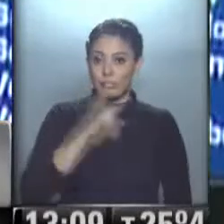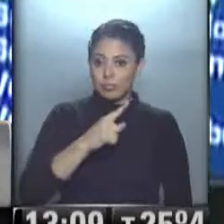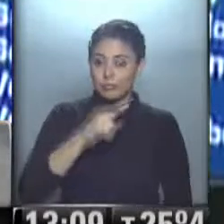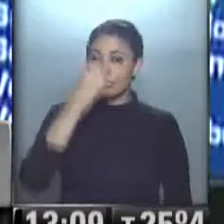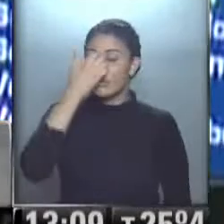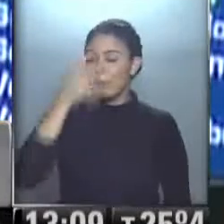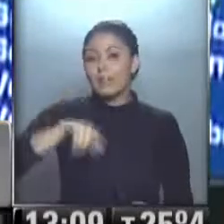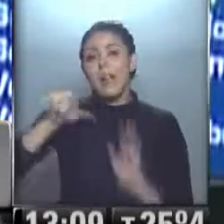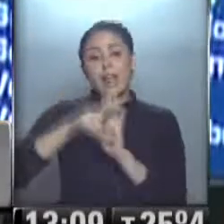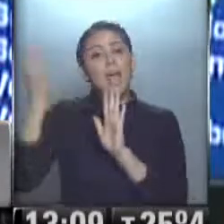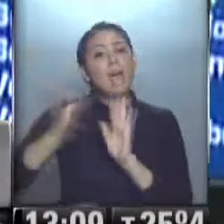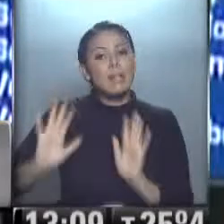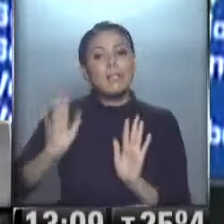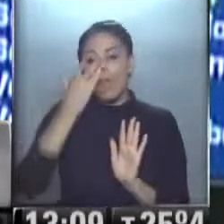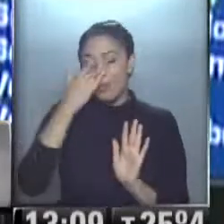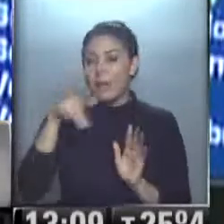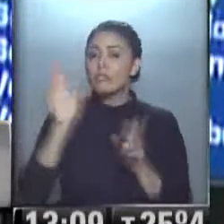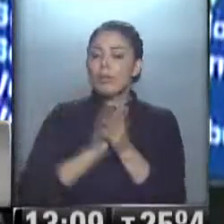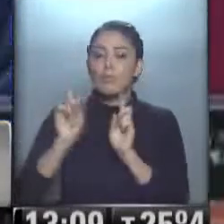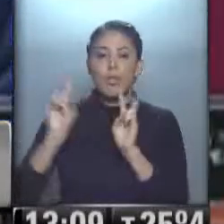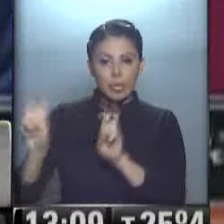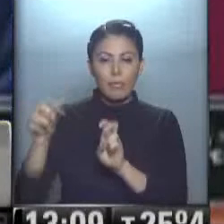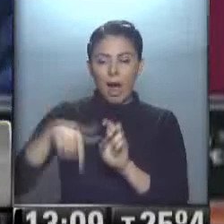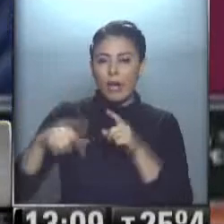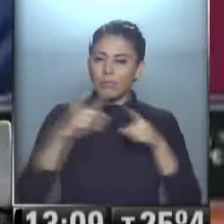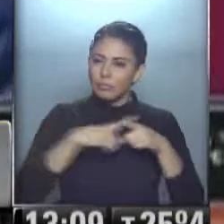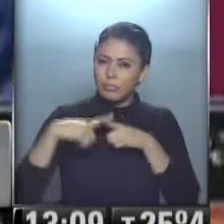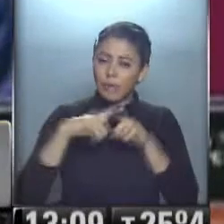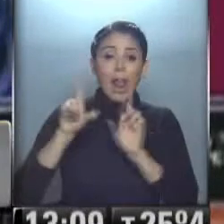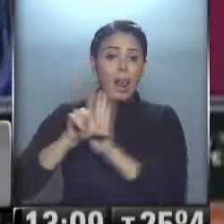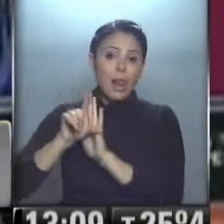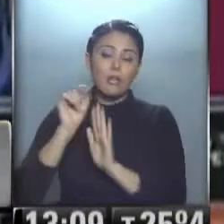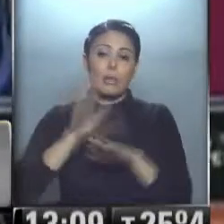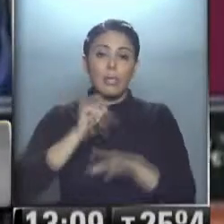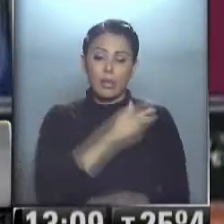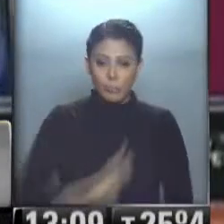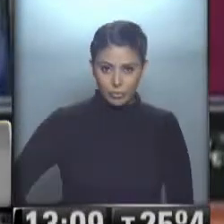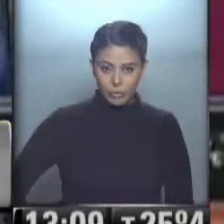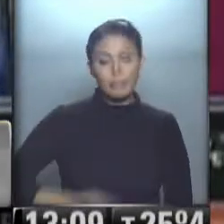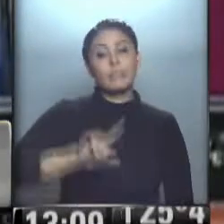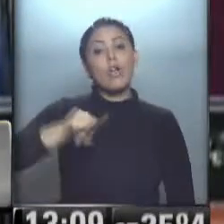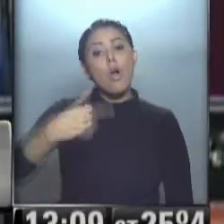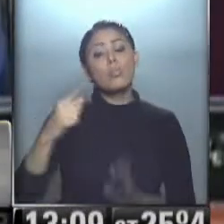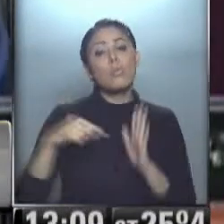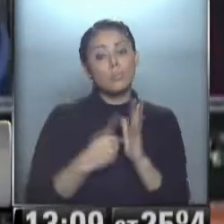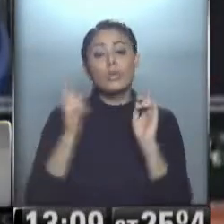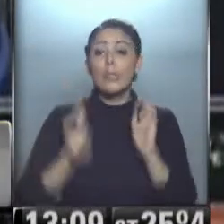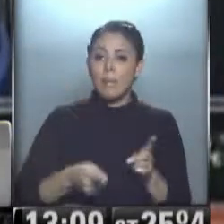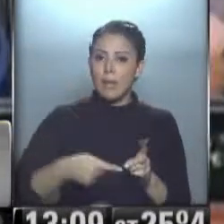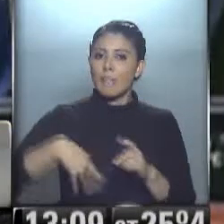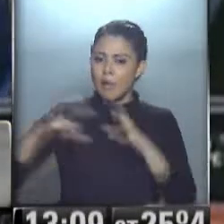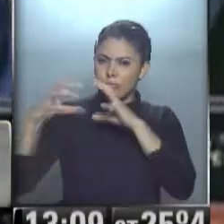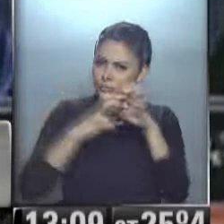y una ley especial regulará esta cuestión se está debatiendo por estas horas esta ley en la cámara de diputados- otro de los puntos que generaron mayor